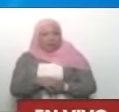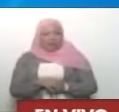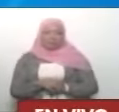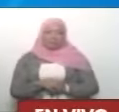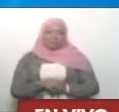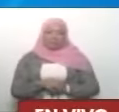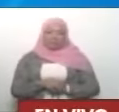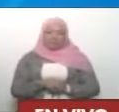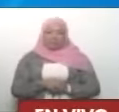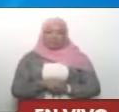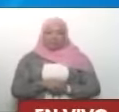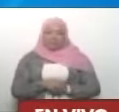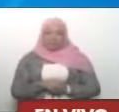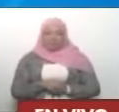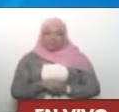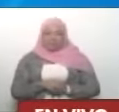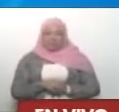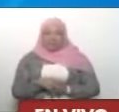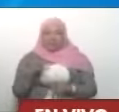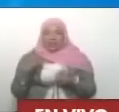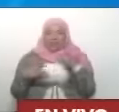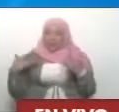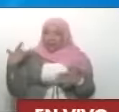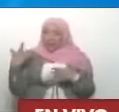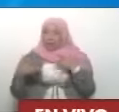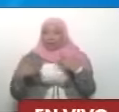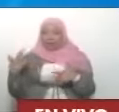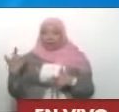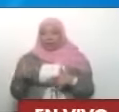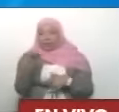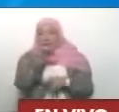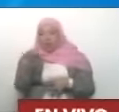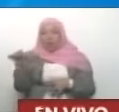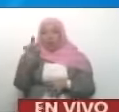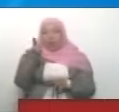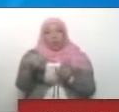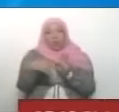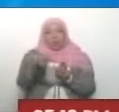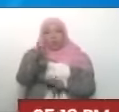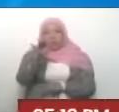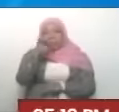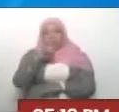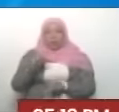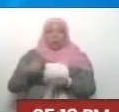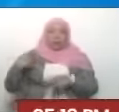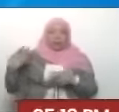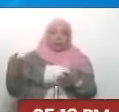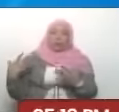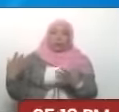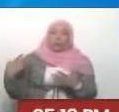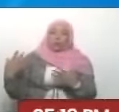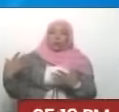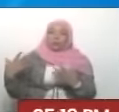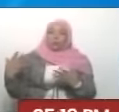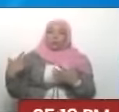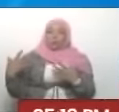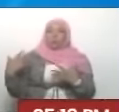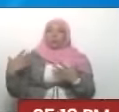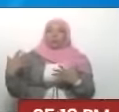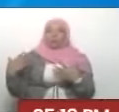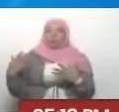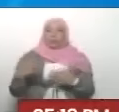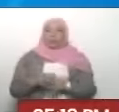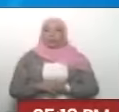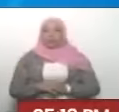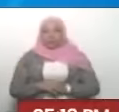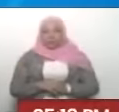semana tuvimos mucha actividad. El año 2024 ha venido acelerado, muy